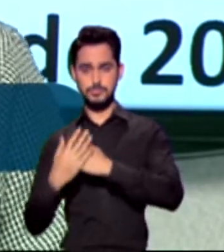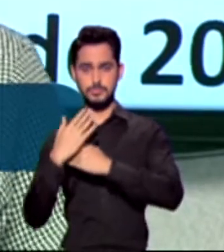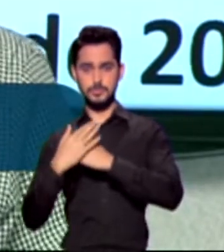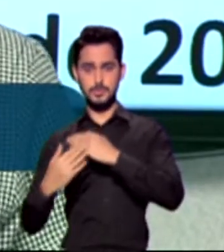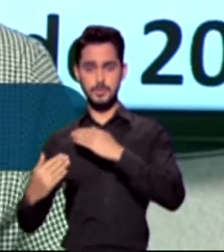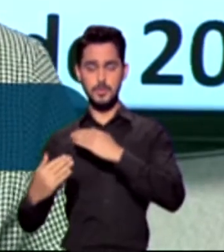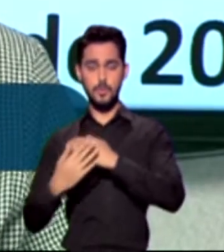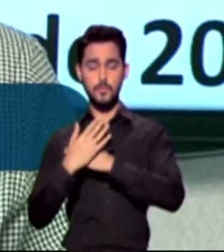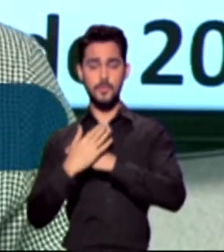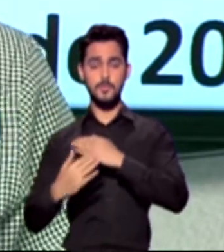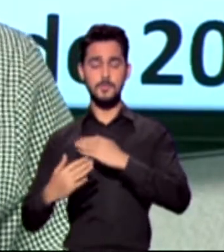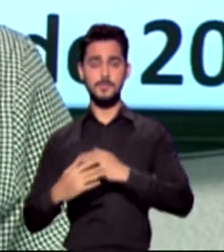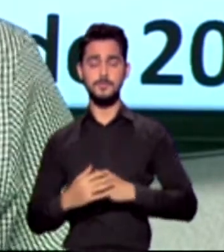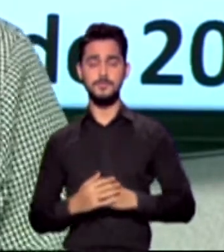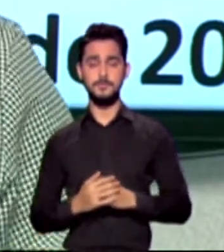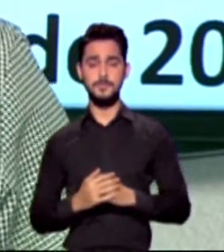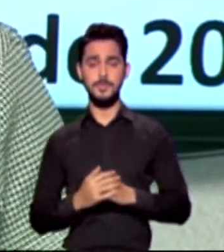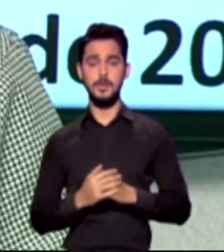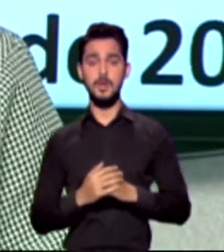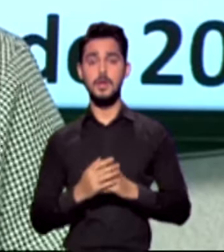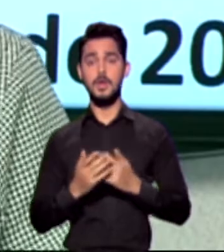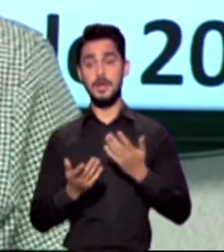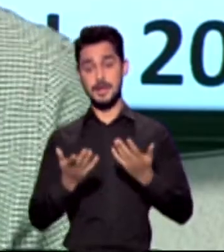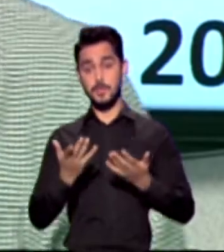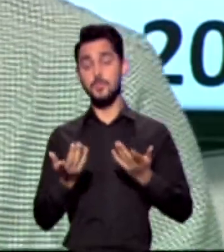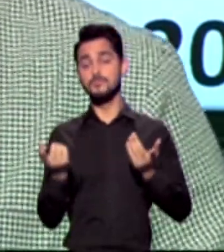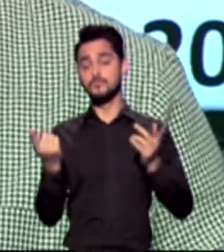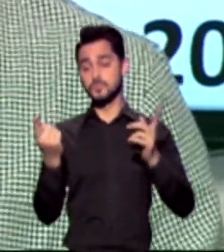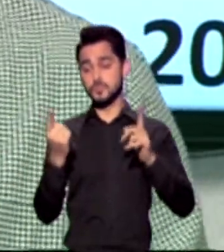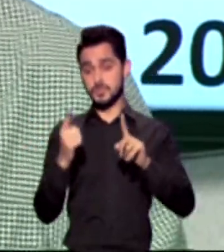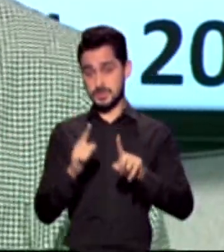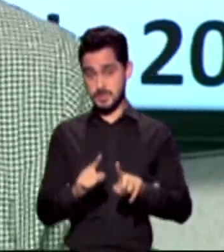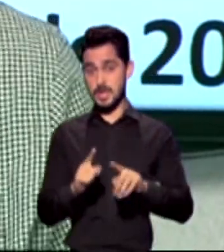son costeros y que están, que podrían ser afectados.